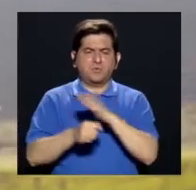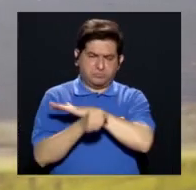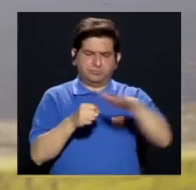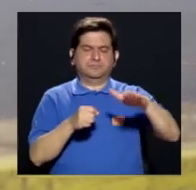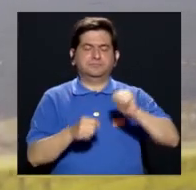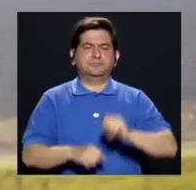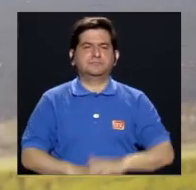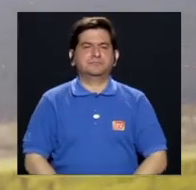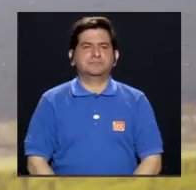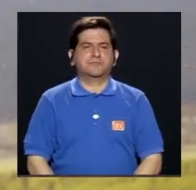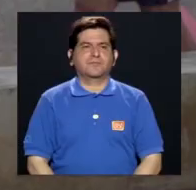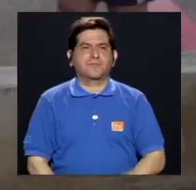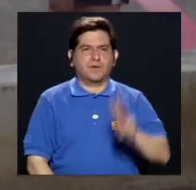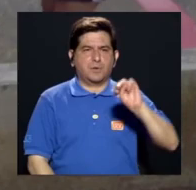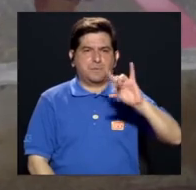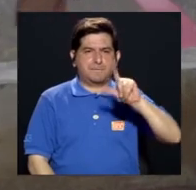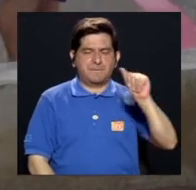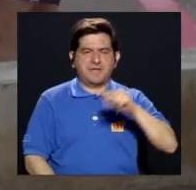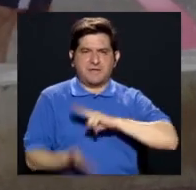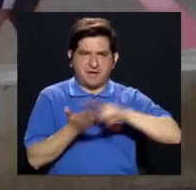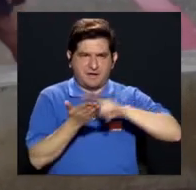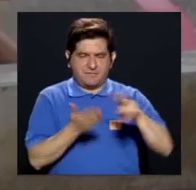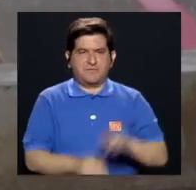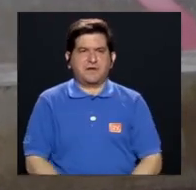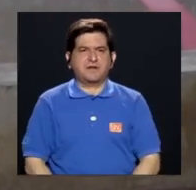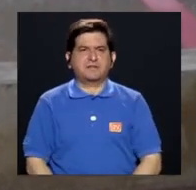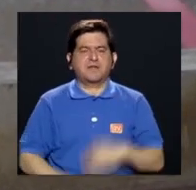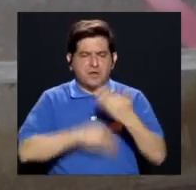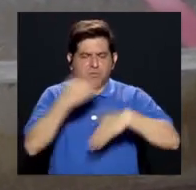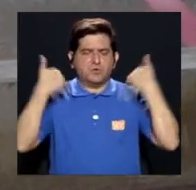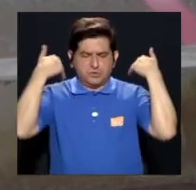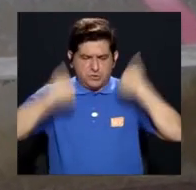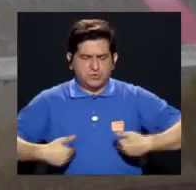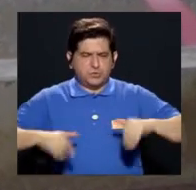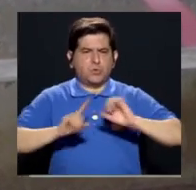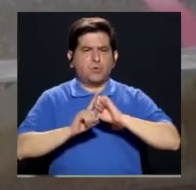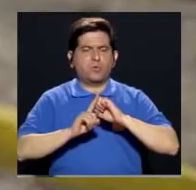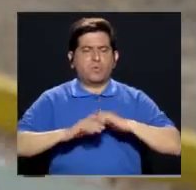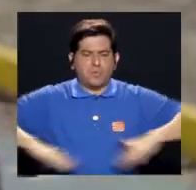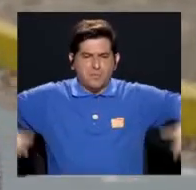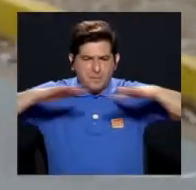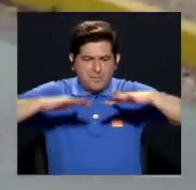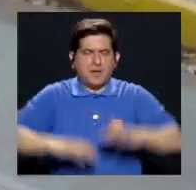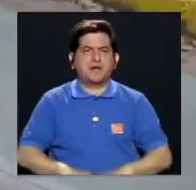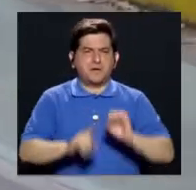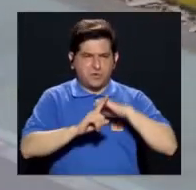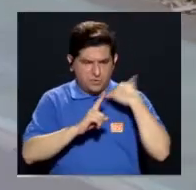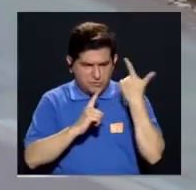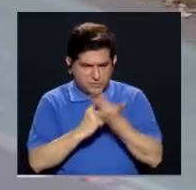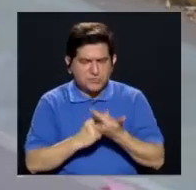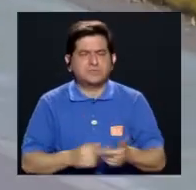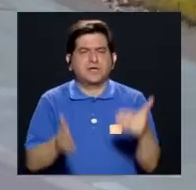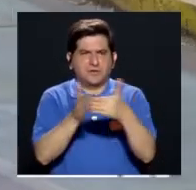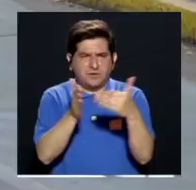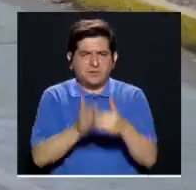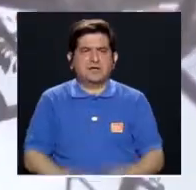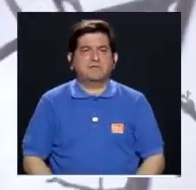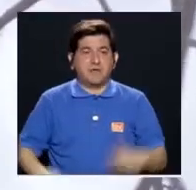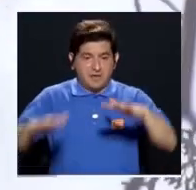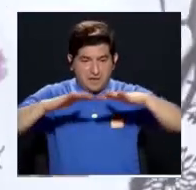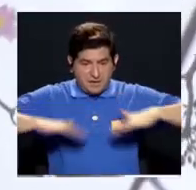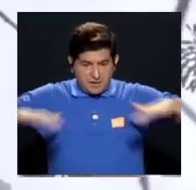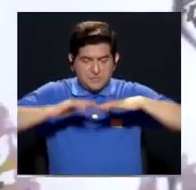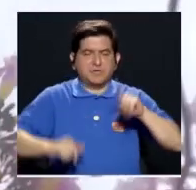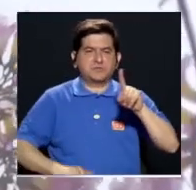integral. Con la Milla Verde hemos logrado humanizar el espacio, socializarlo y recuperar un espacio urbano que fue